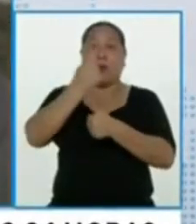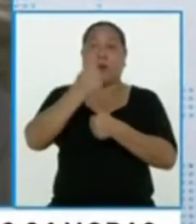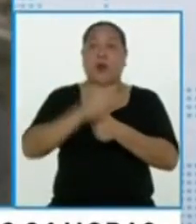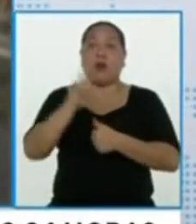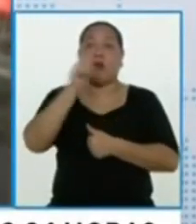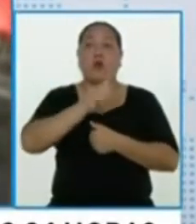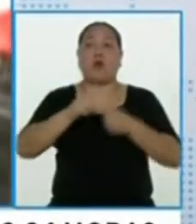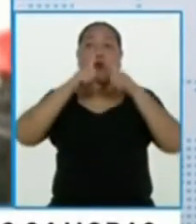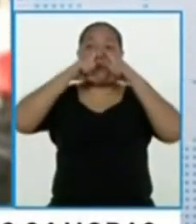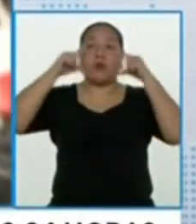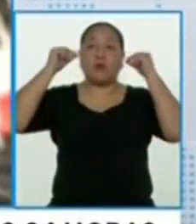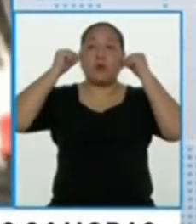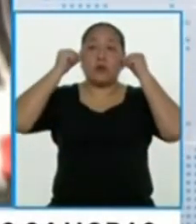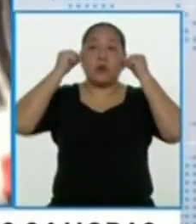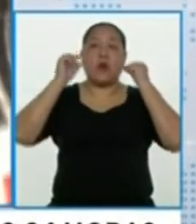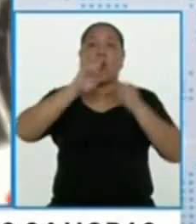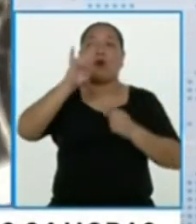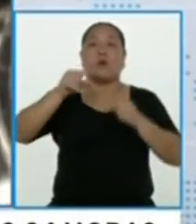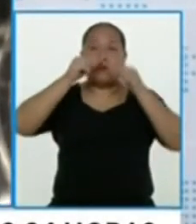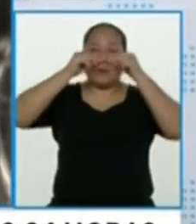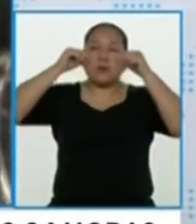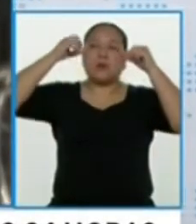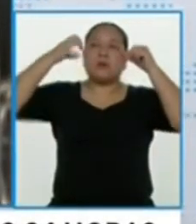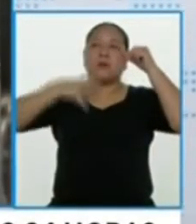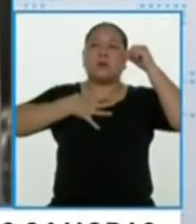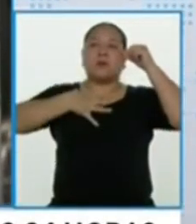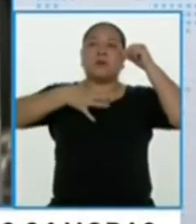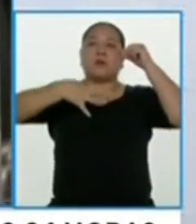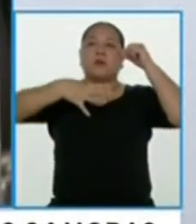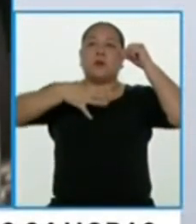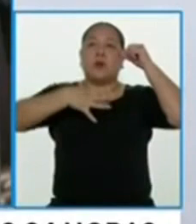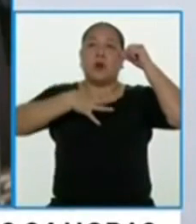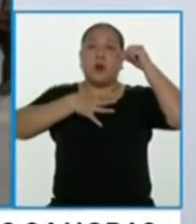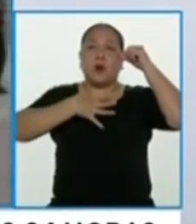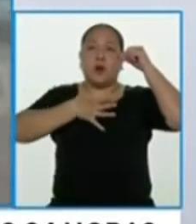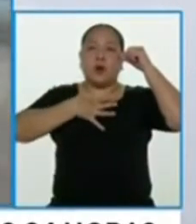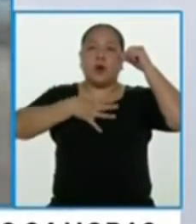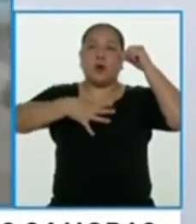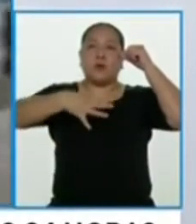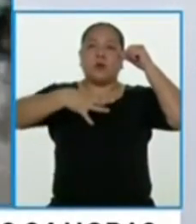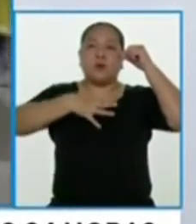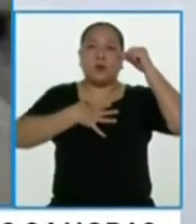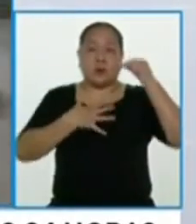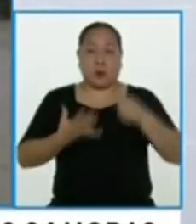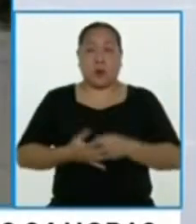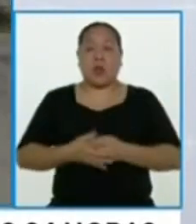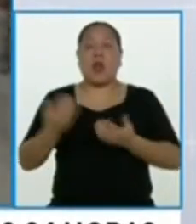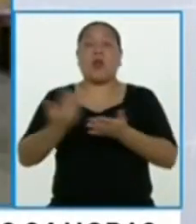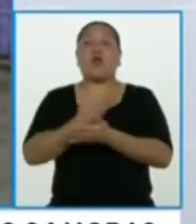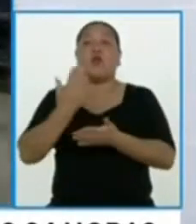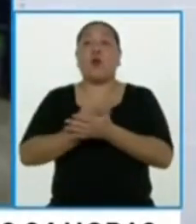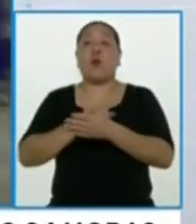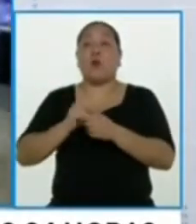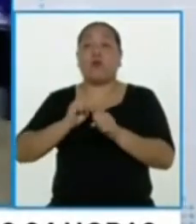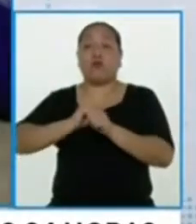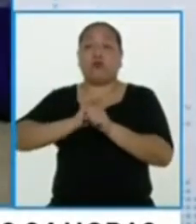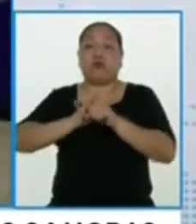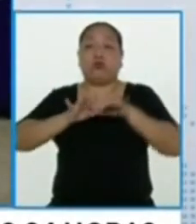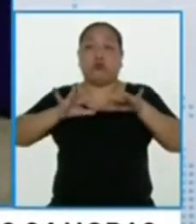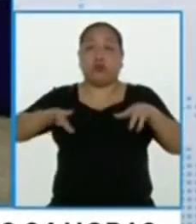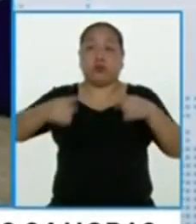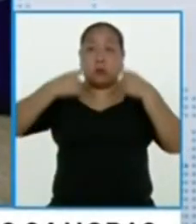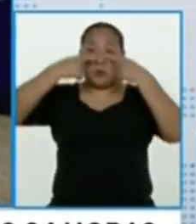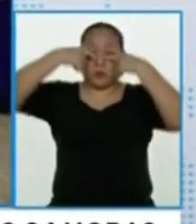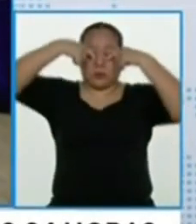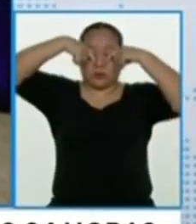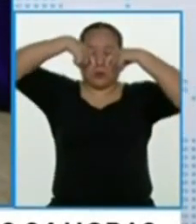usar mascarillas y empecemos a usar respiradores. ¿Por qué razón? Porque el SEI importa. Las nuevas variantes liberan más virus. Ese virus se mete por los